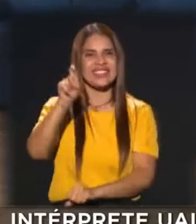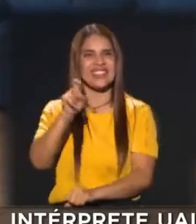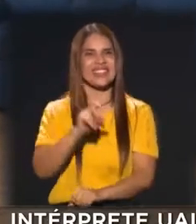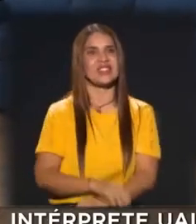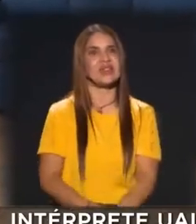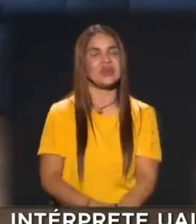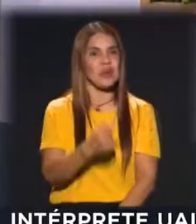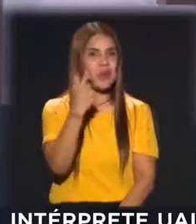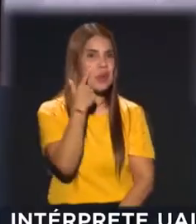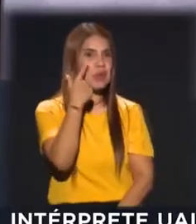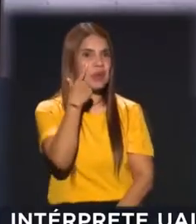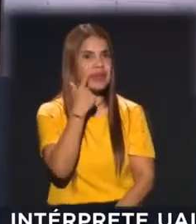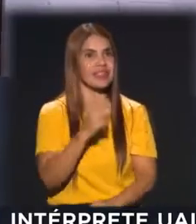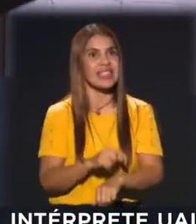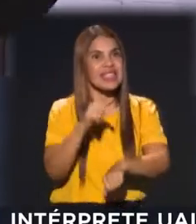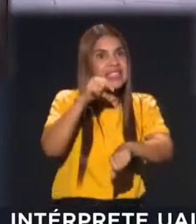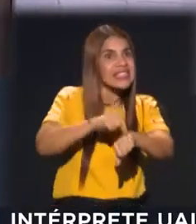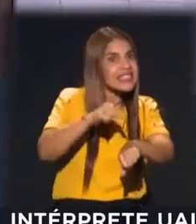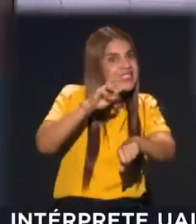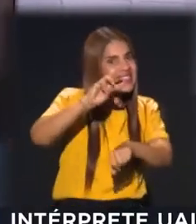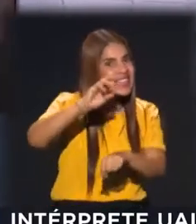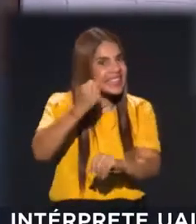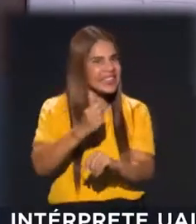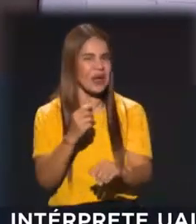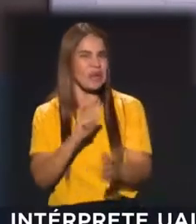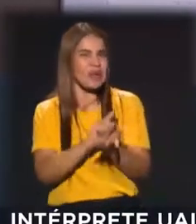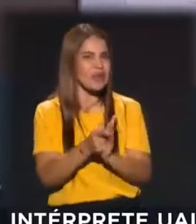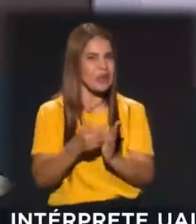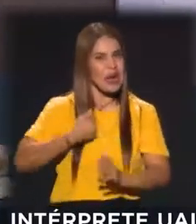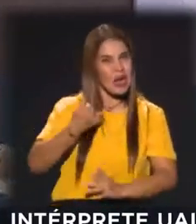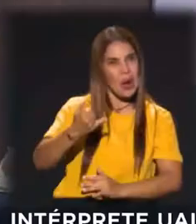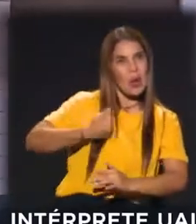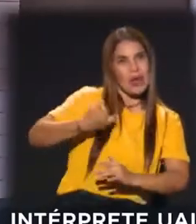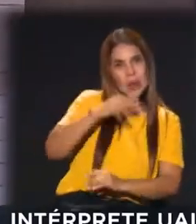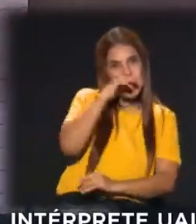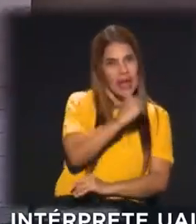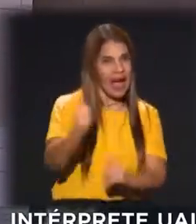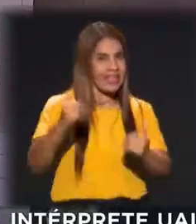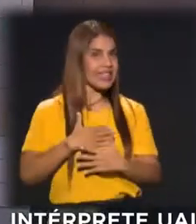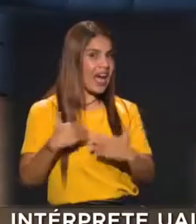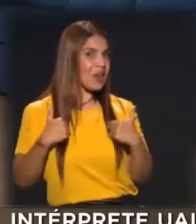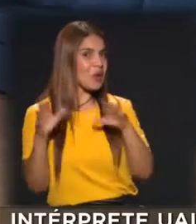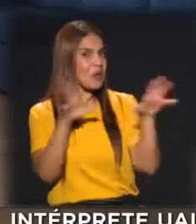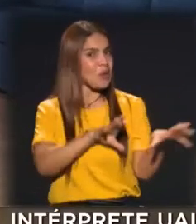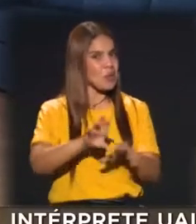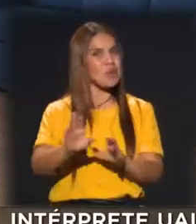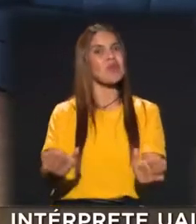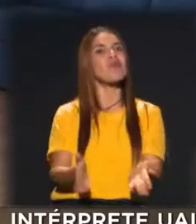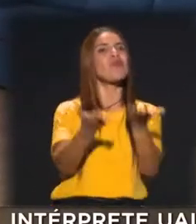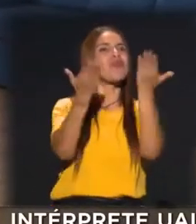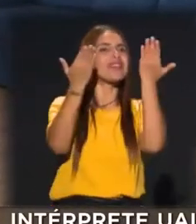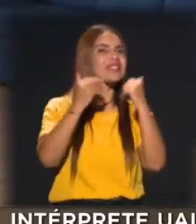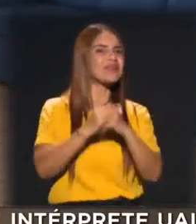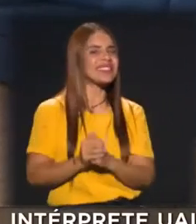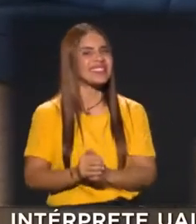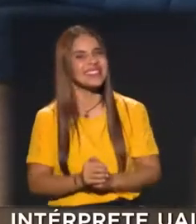1, 2, 3, 4, 5, 6. Ojo pues, son 30 minutitos que tienes que sacar en la juventud. La niñez. Muévase pues. Ahí.